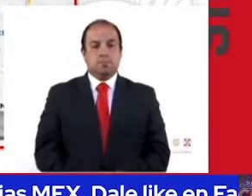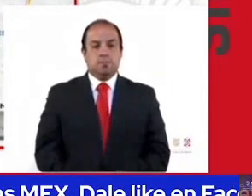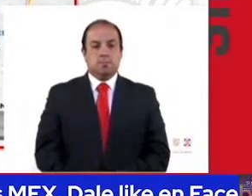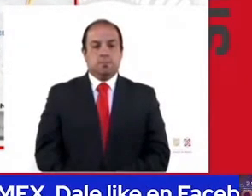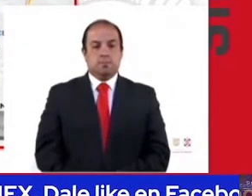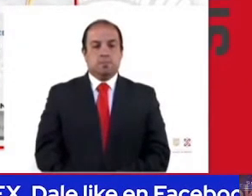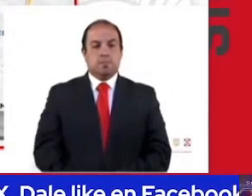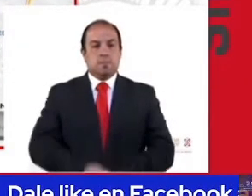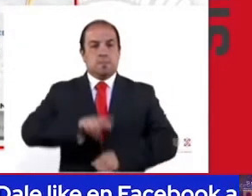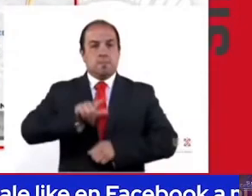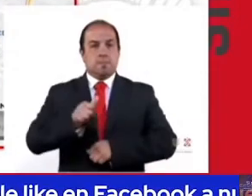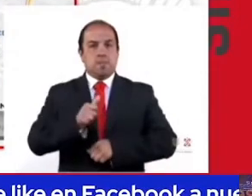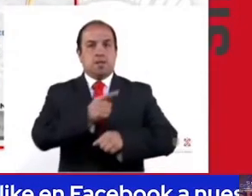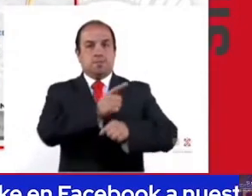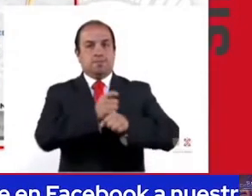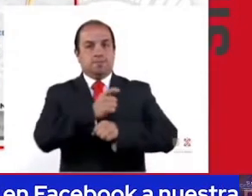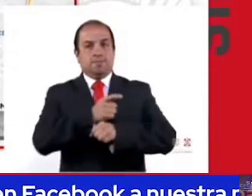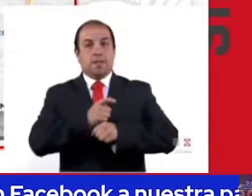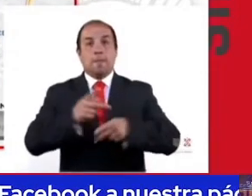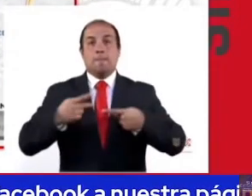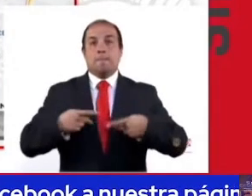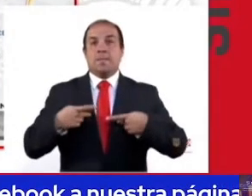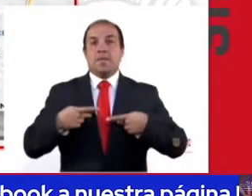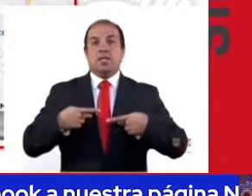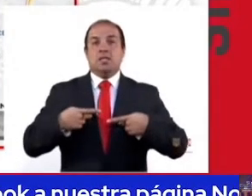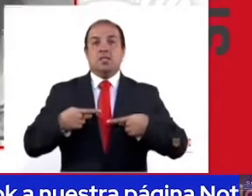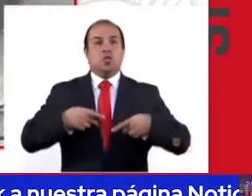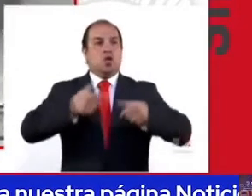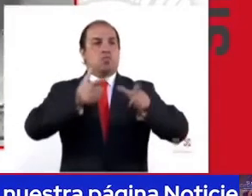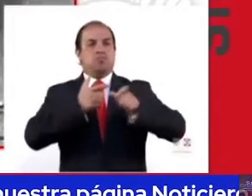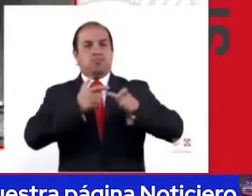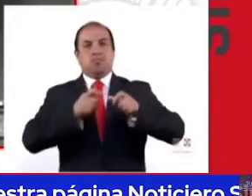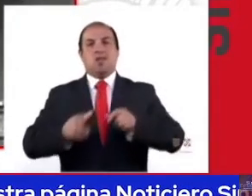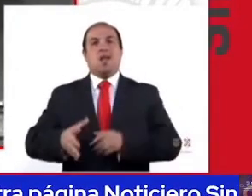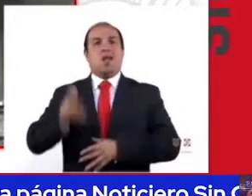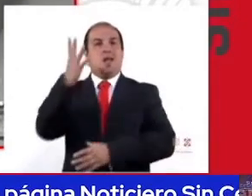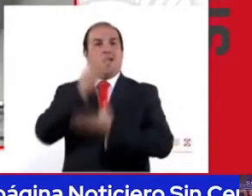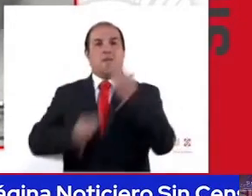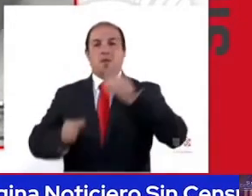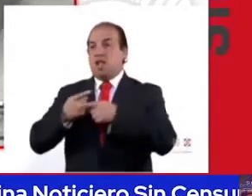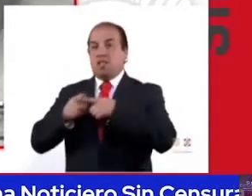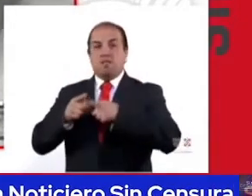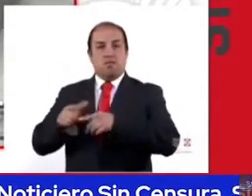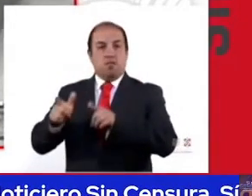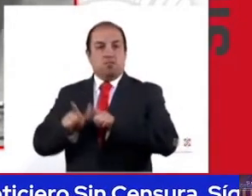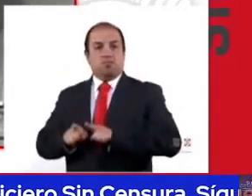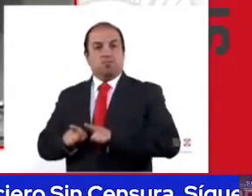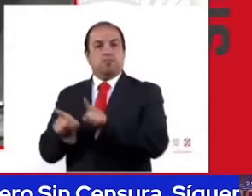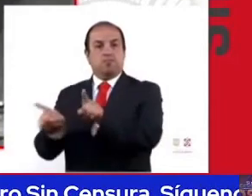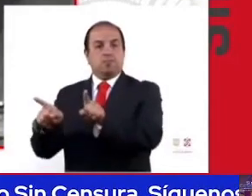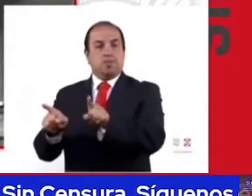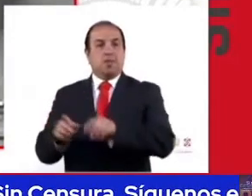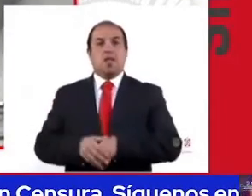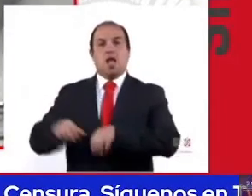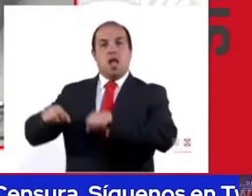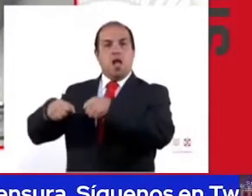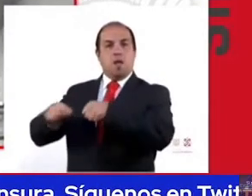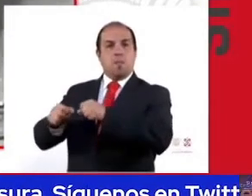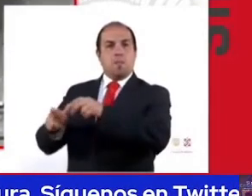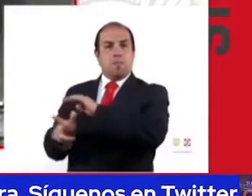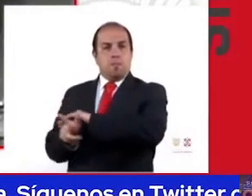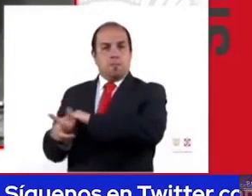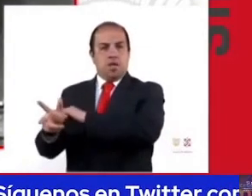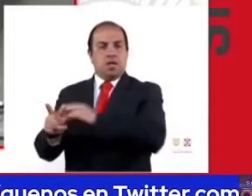Tras el ataque armado, los agresores huyeron en diferentes direcciones, por lo que hace a la motocicleta en la que iban a bordo el piloto y